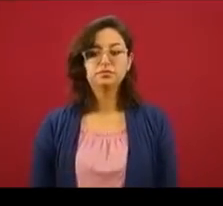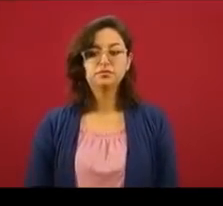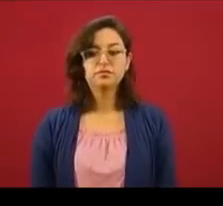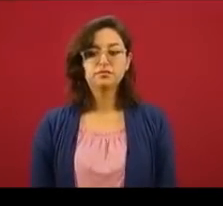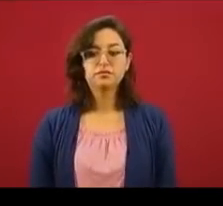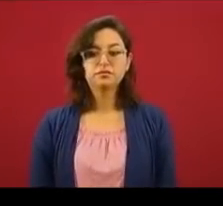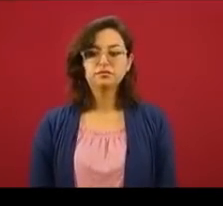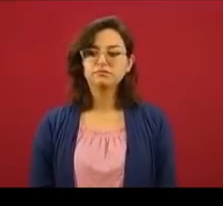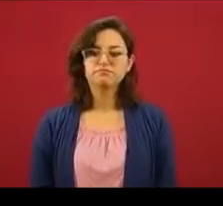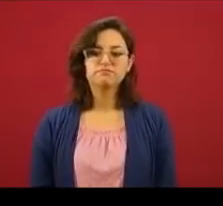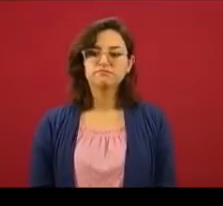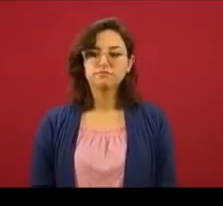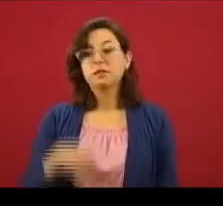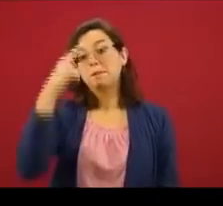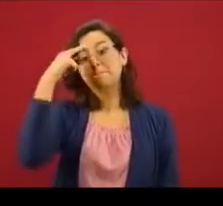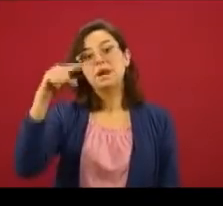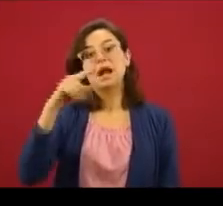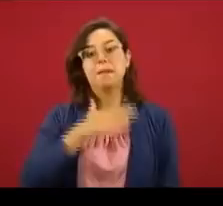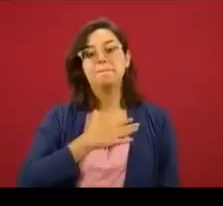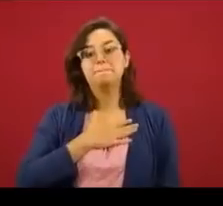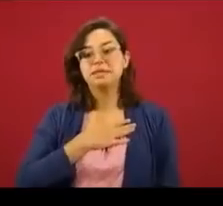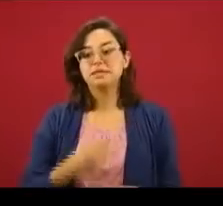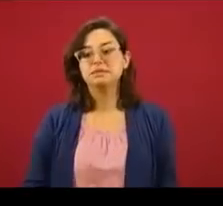Y lo que estimo más importante en mi vida